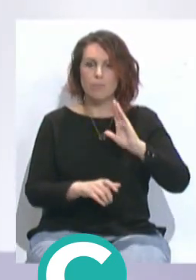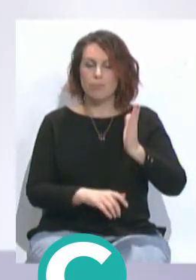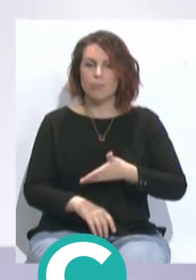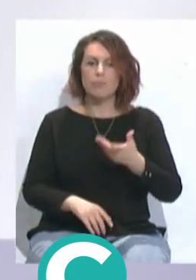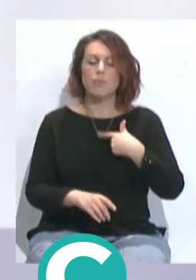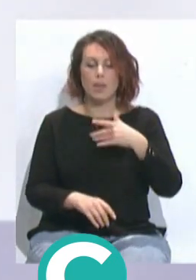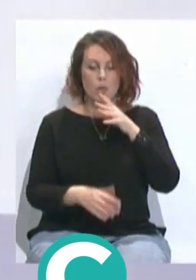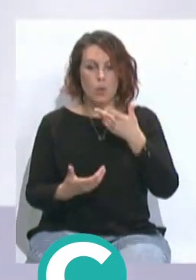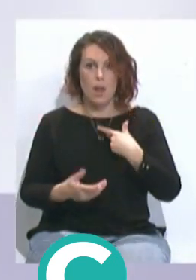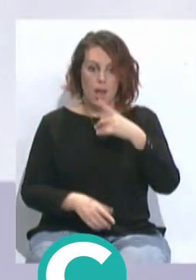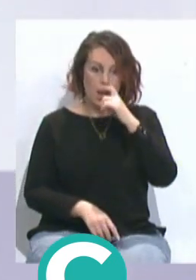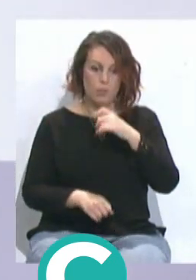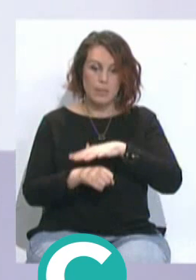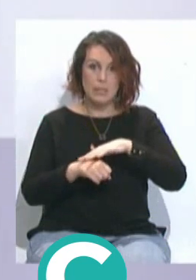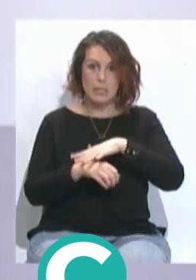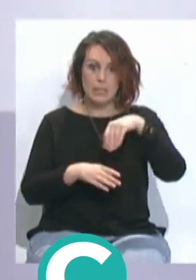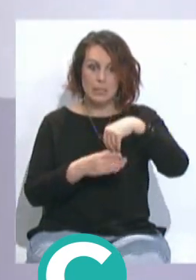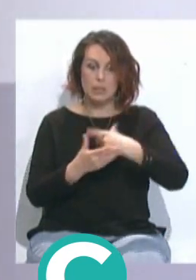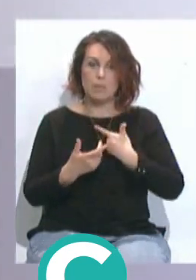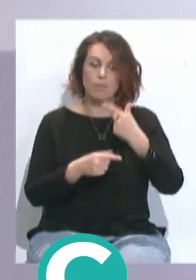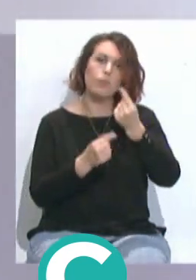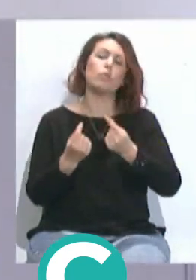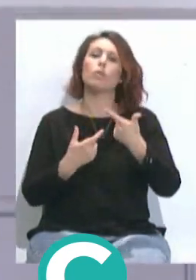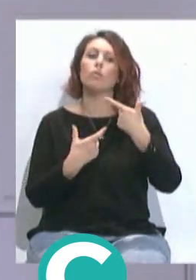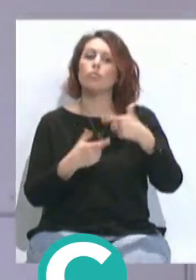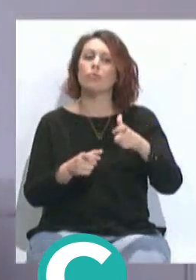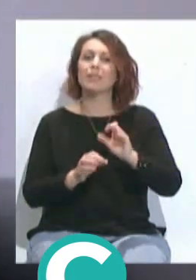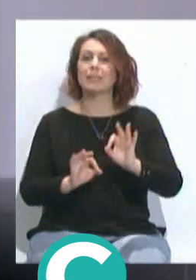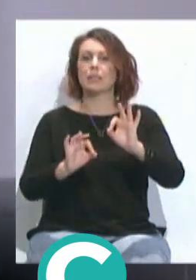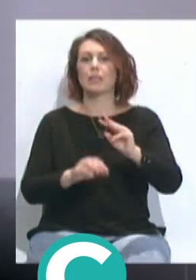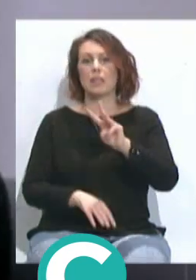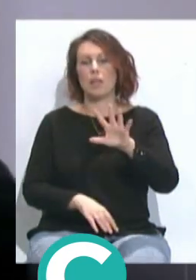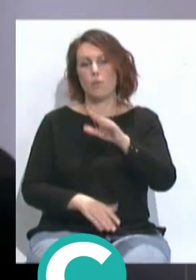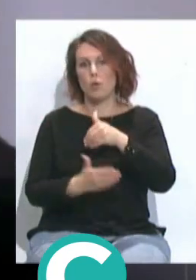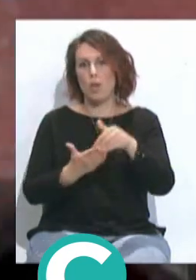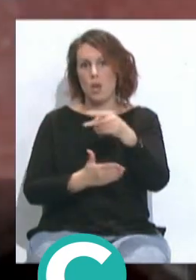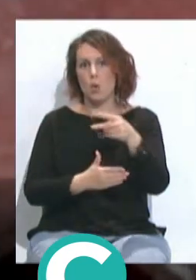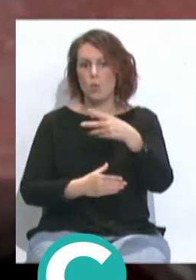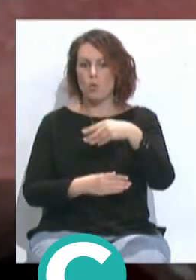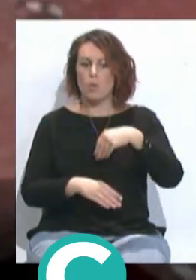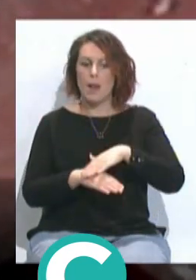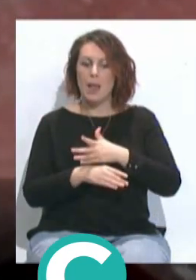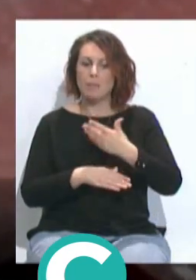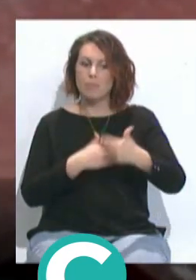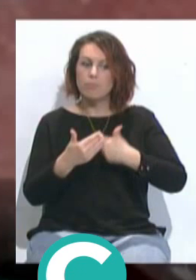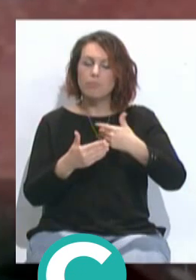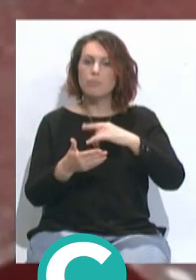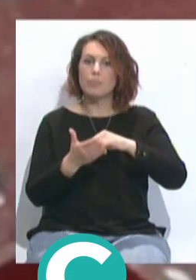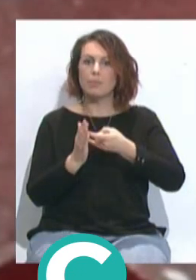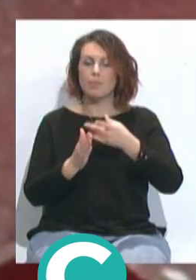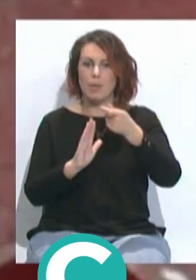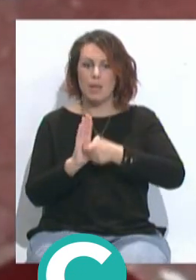Para el presente año, el Ministerio del Interior destinará un presupuesto extraordinario de 35 millones de euros en el desarrollo de planes y medidas